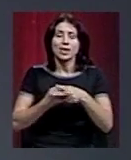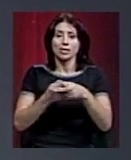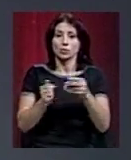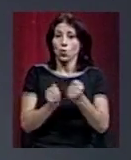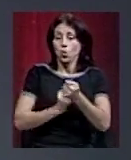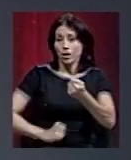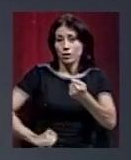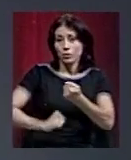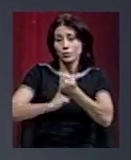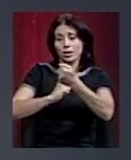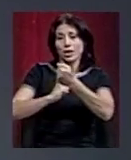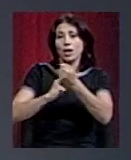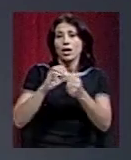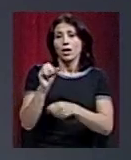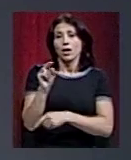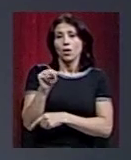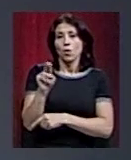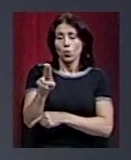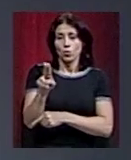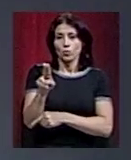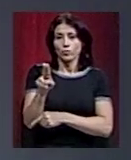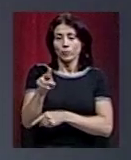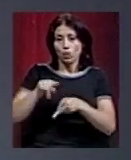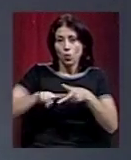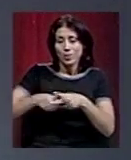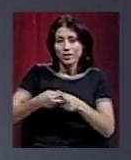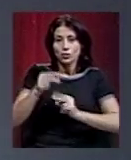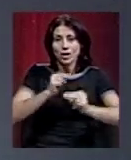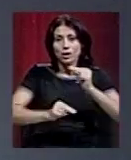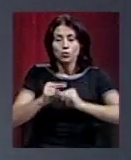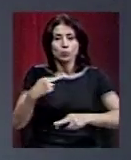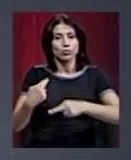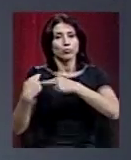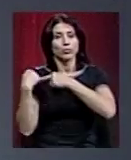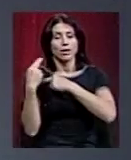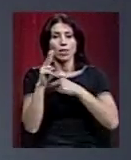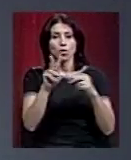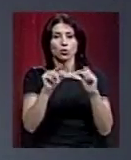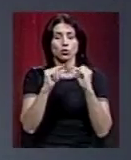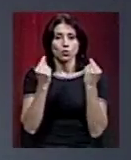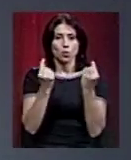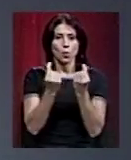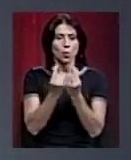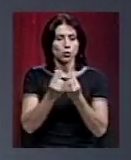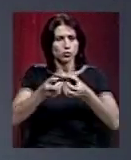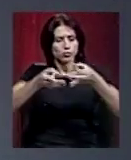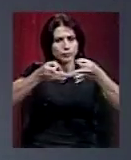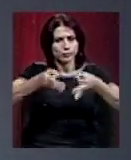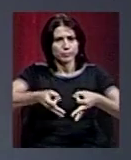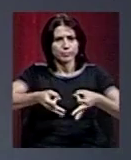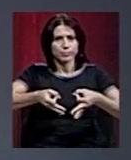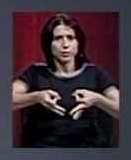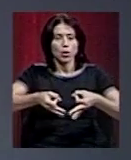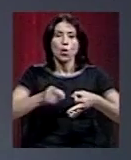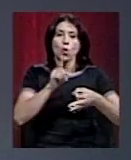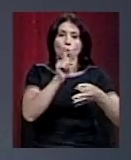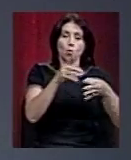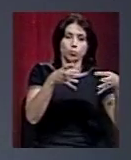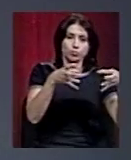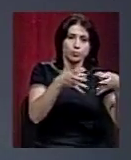Naciones Unidas, de la negociación, estuvo a cargo de 2 grupos muy bien configurados: una